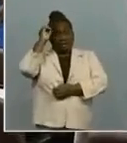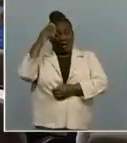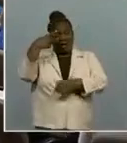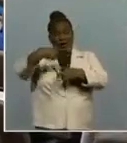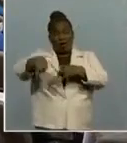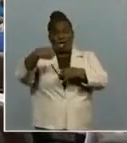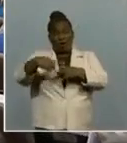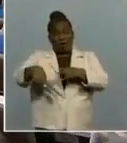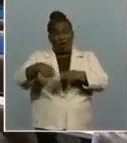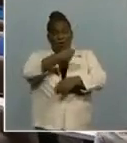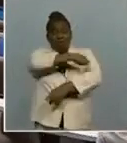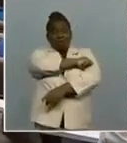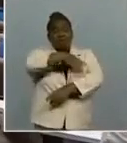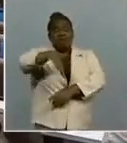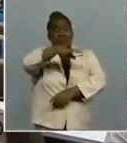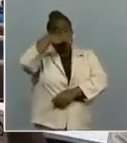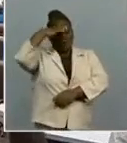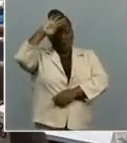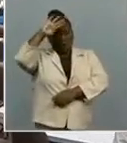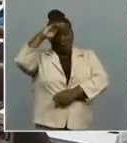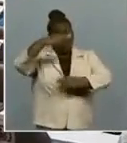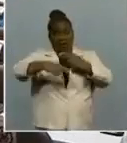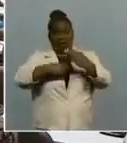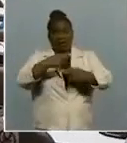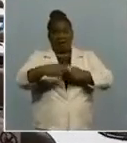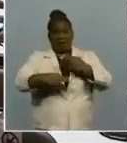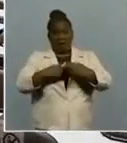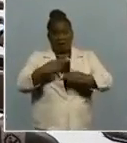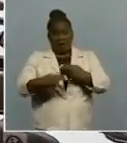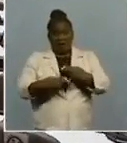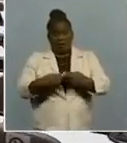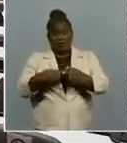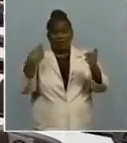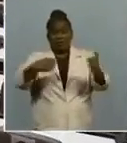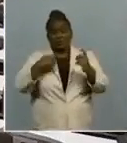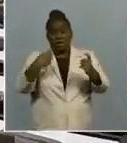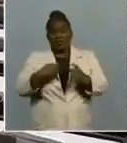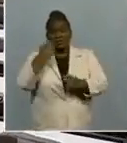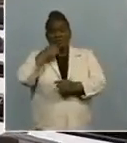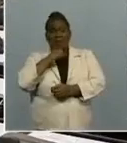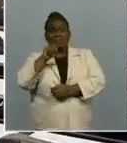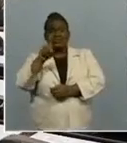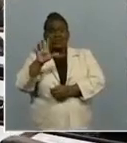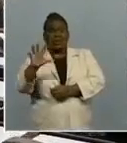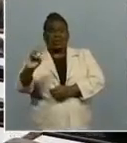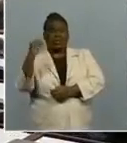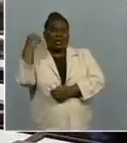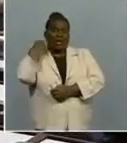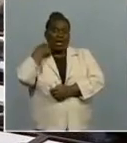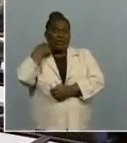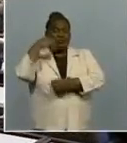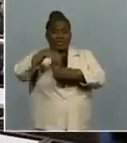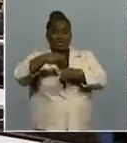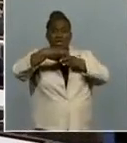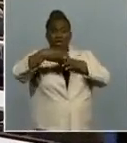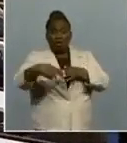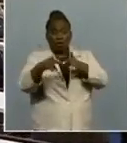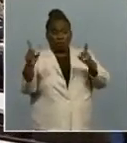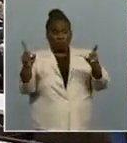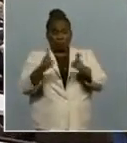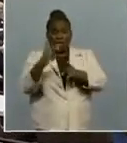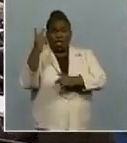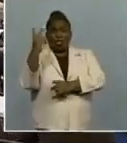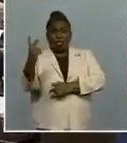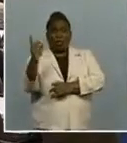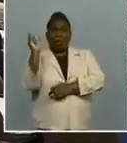cubano ha levantado en más de 150 años de lucha esa historia se puede resumir en dos